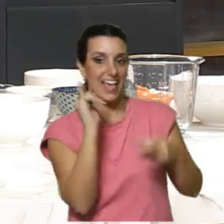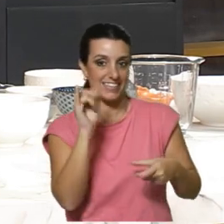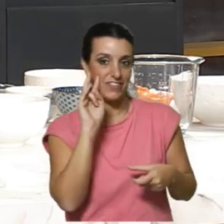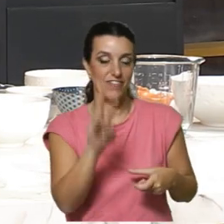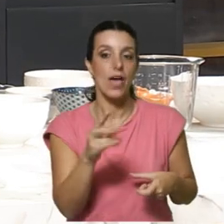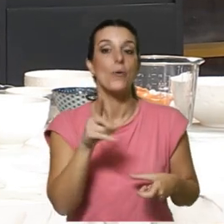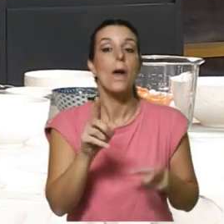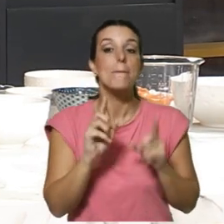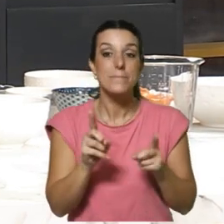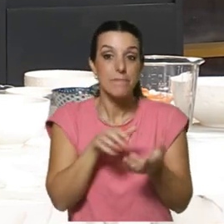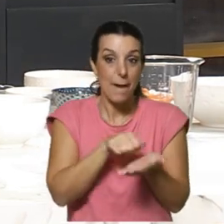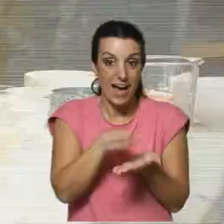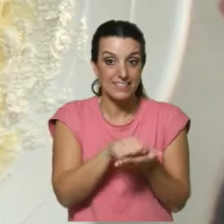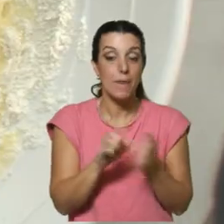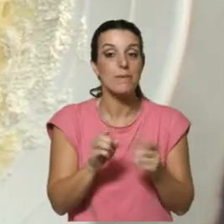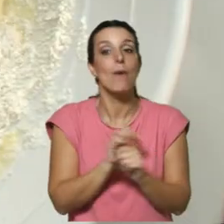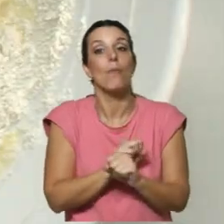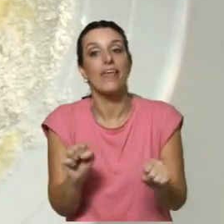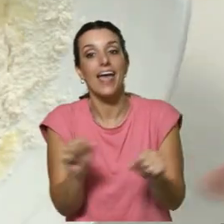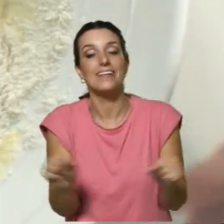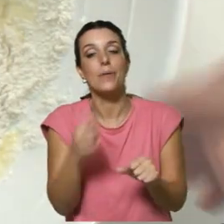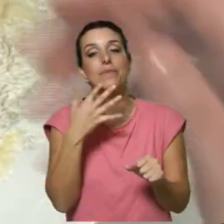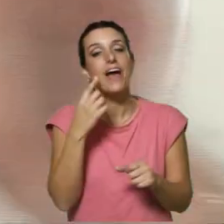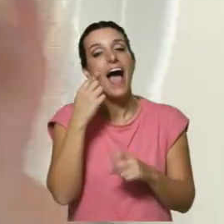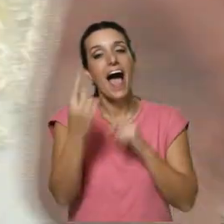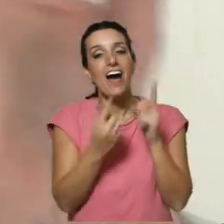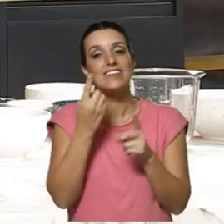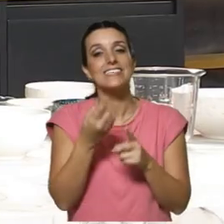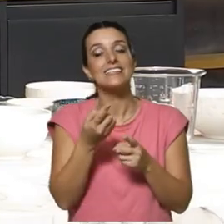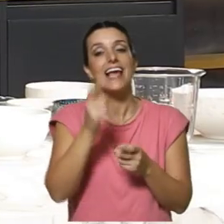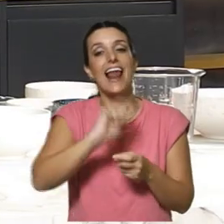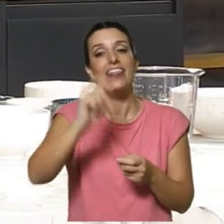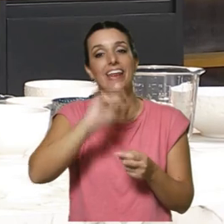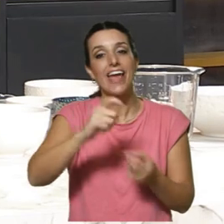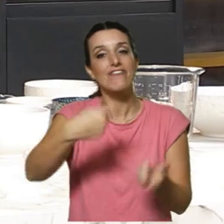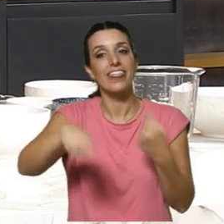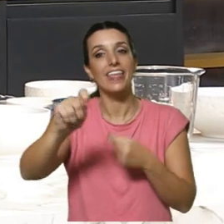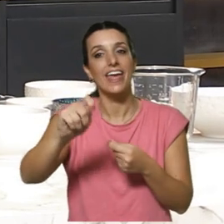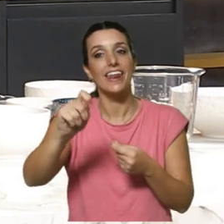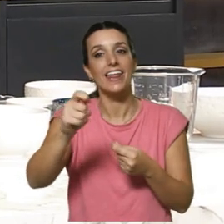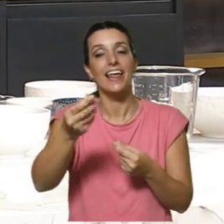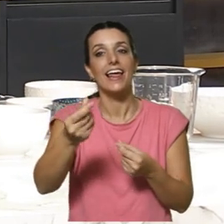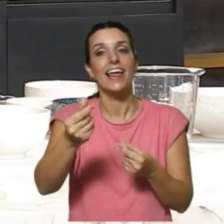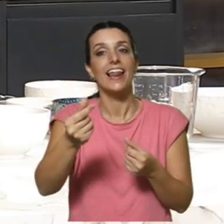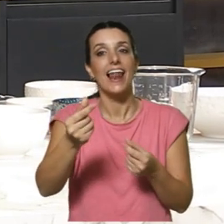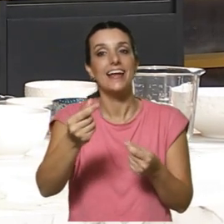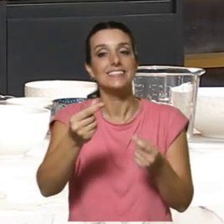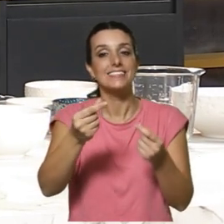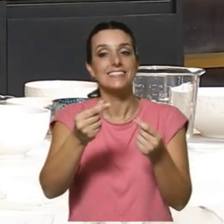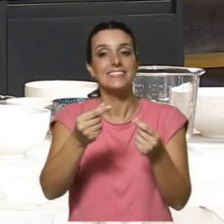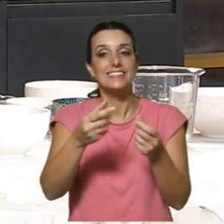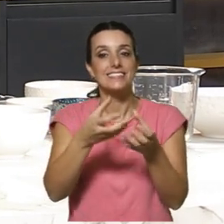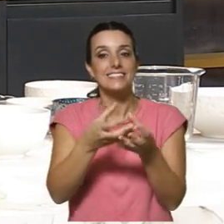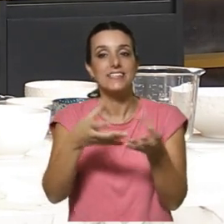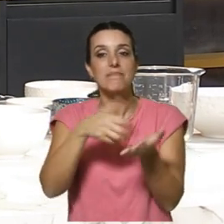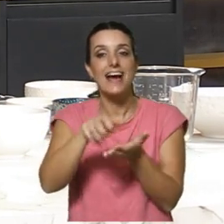Con esta misma masa también se pueden hacer, viste que a veces en las heladerías venden como las coquillitas de masa,